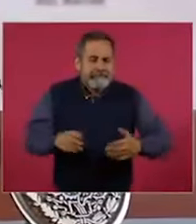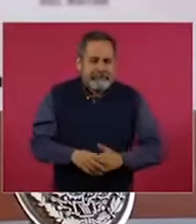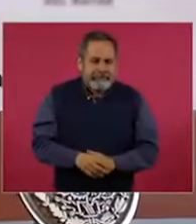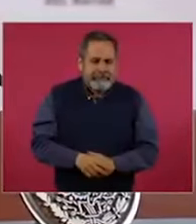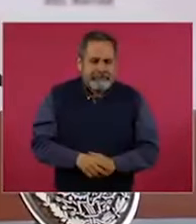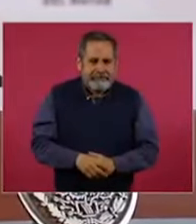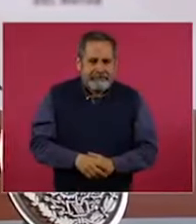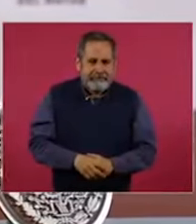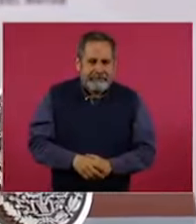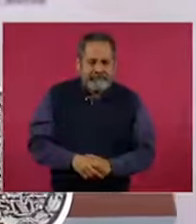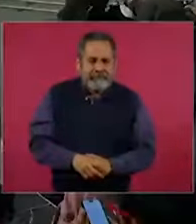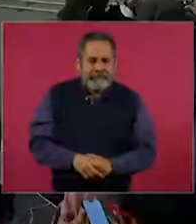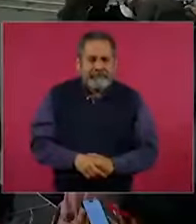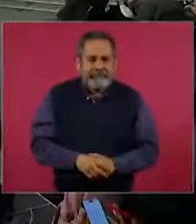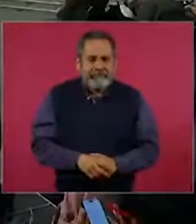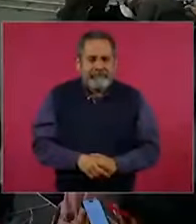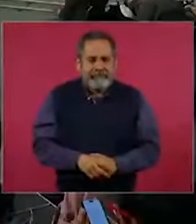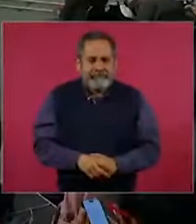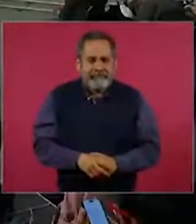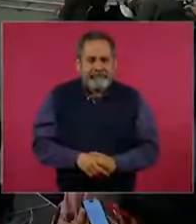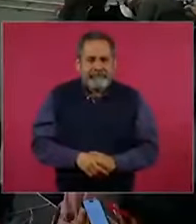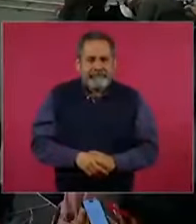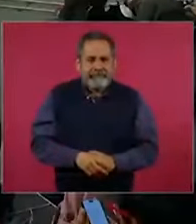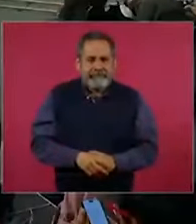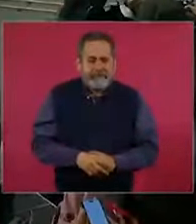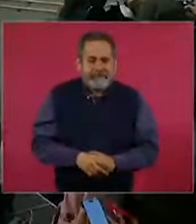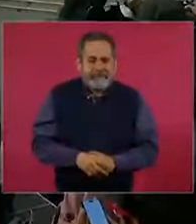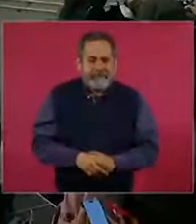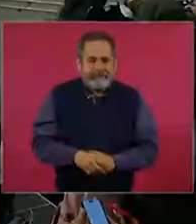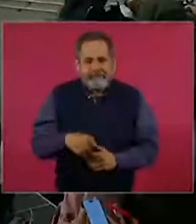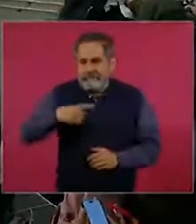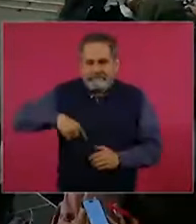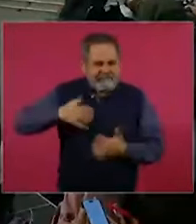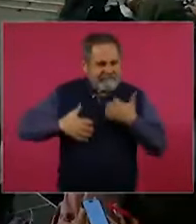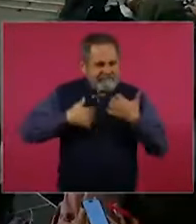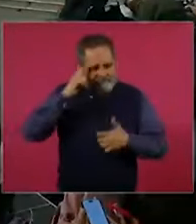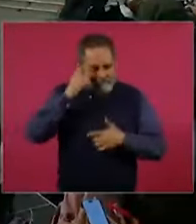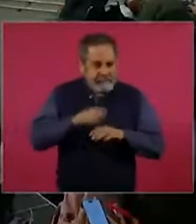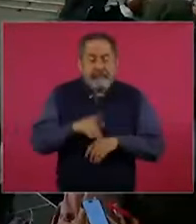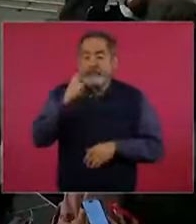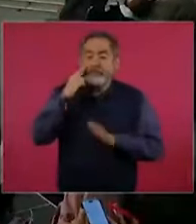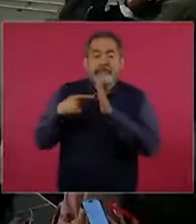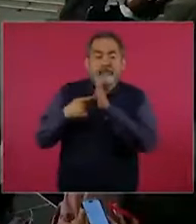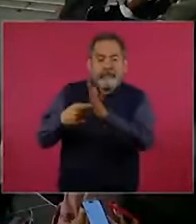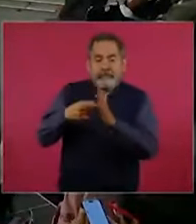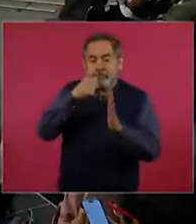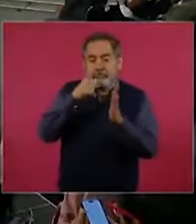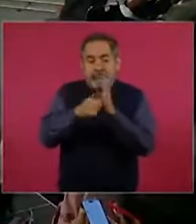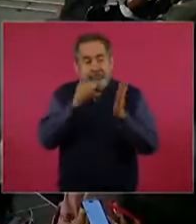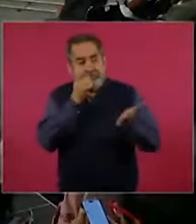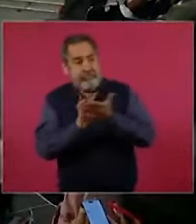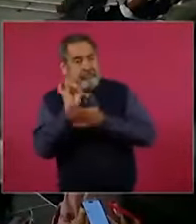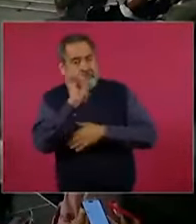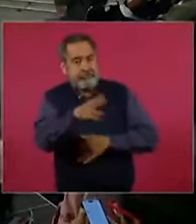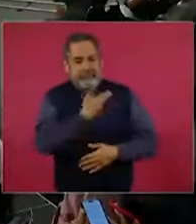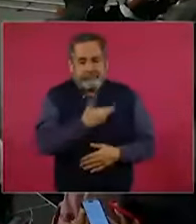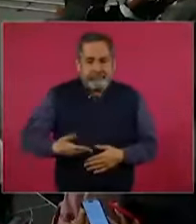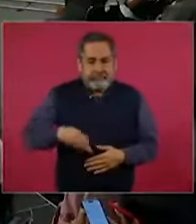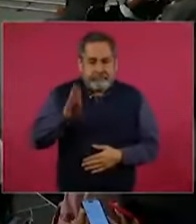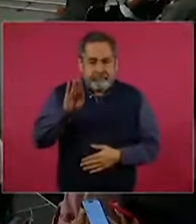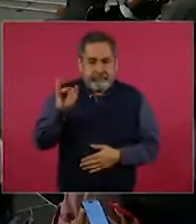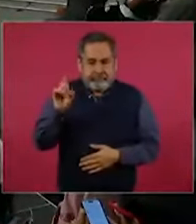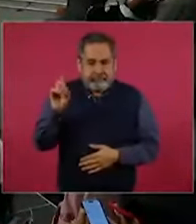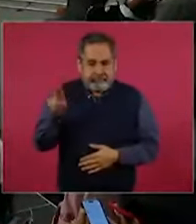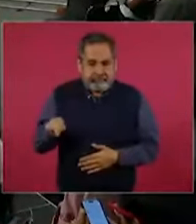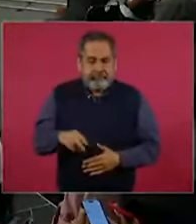sobre este tema muchas de estas Pues bueno hablando criticando Cómo se va a asignar la a los diputados PR